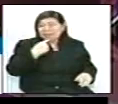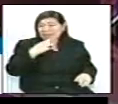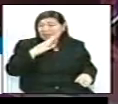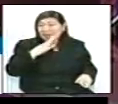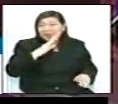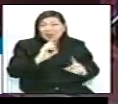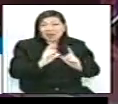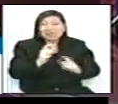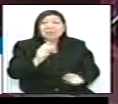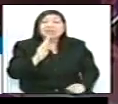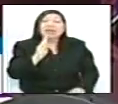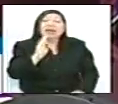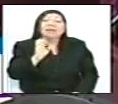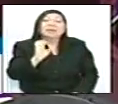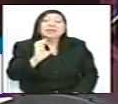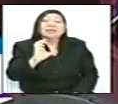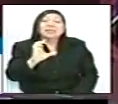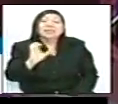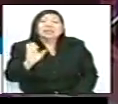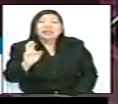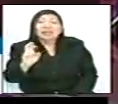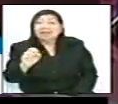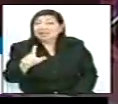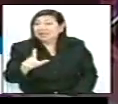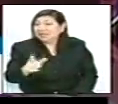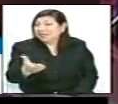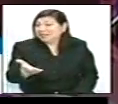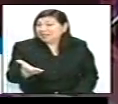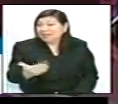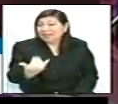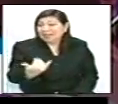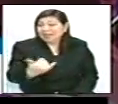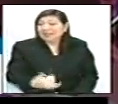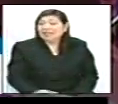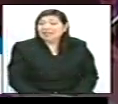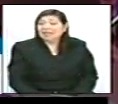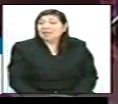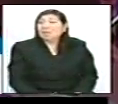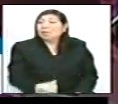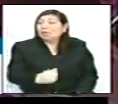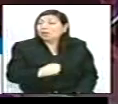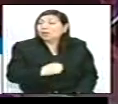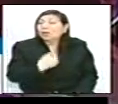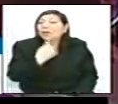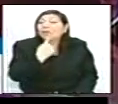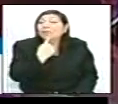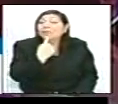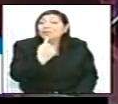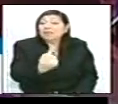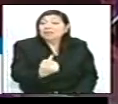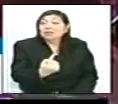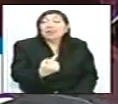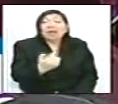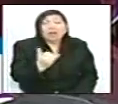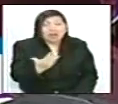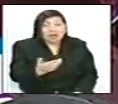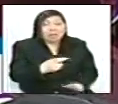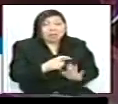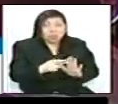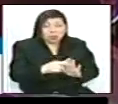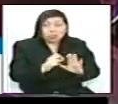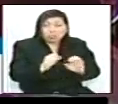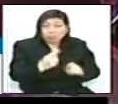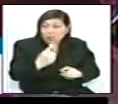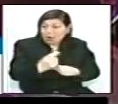congresista Becerril, de manera, yo creo, faltosa y grosera en este momento, porque yo lo que he planteado, presidenta, es, ¿hay proyectos de ley hace más de un año?